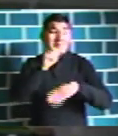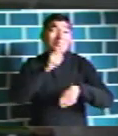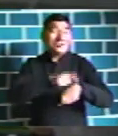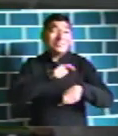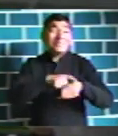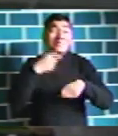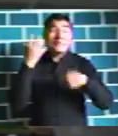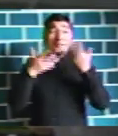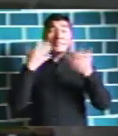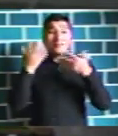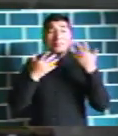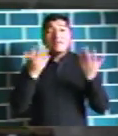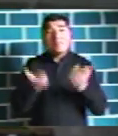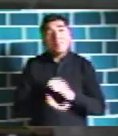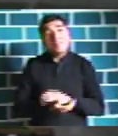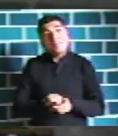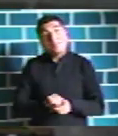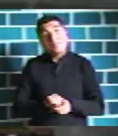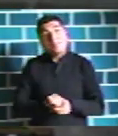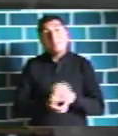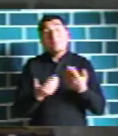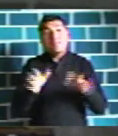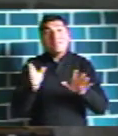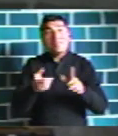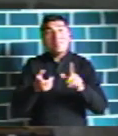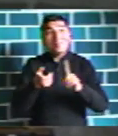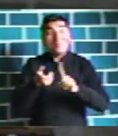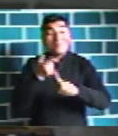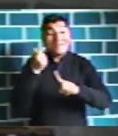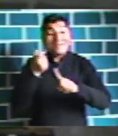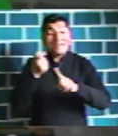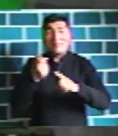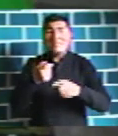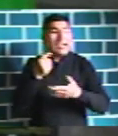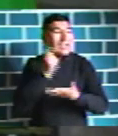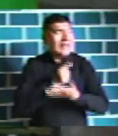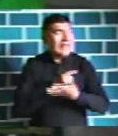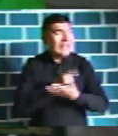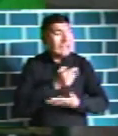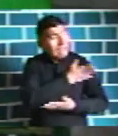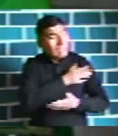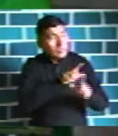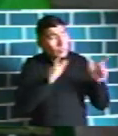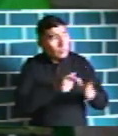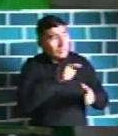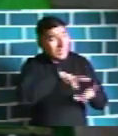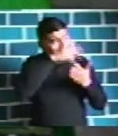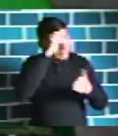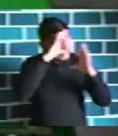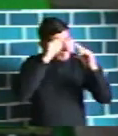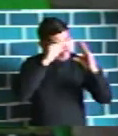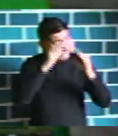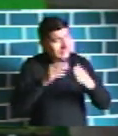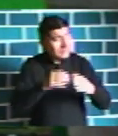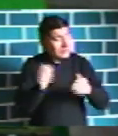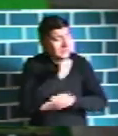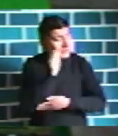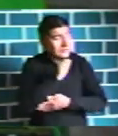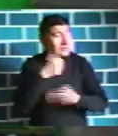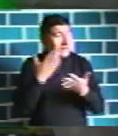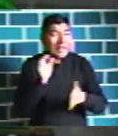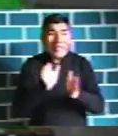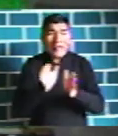felicidad ya desde la salida no más caro del campo afirmó chacón sin tener